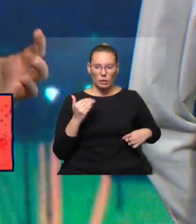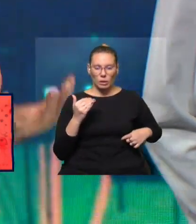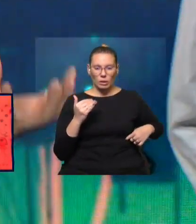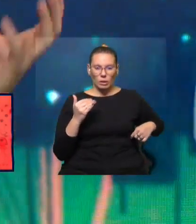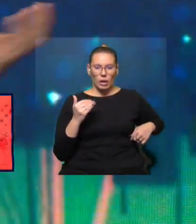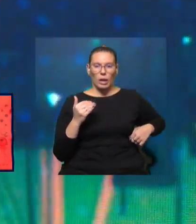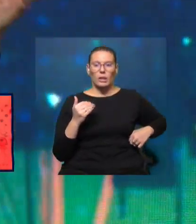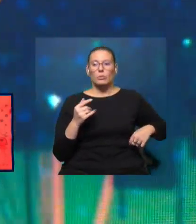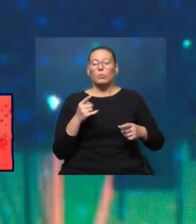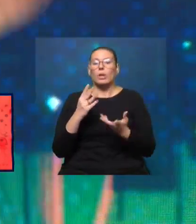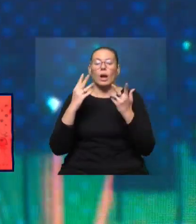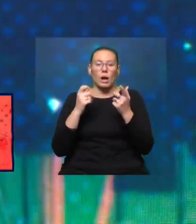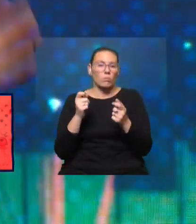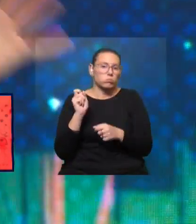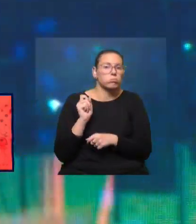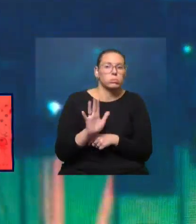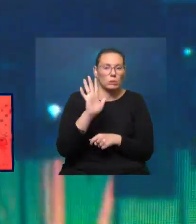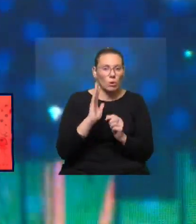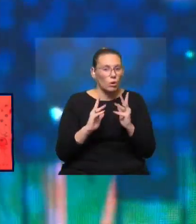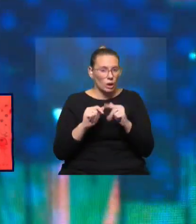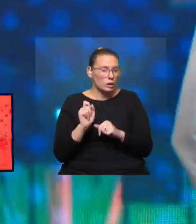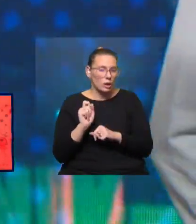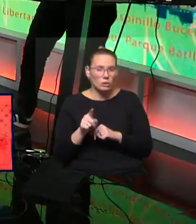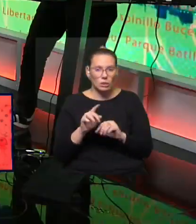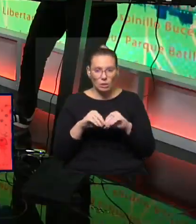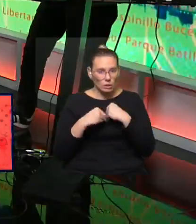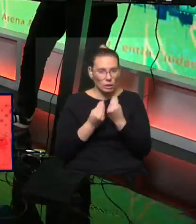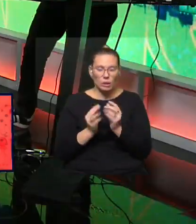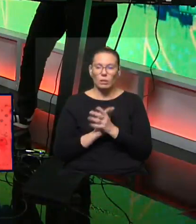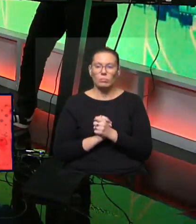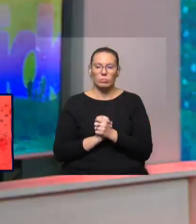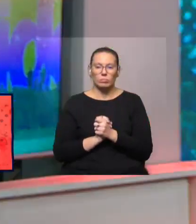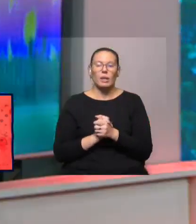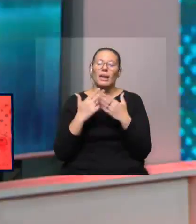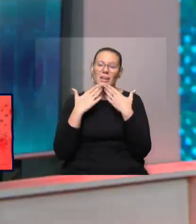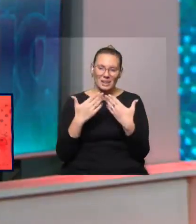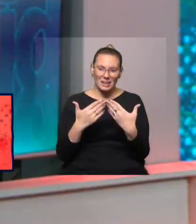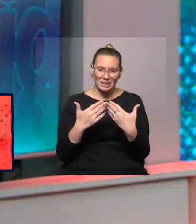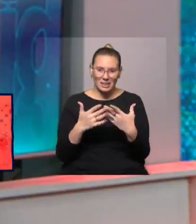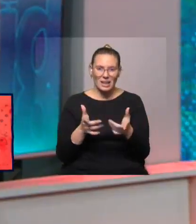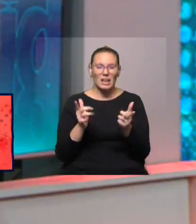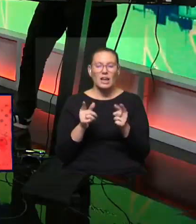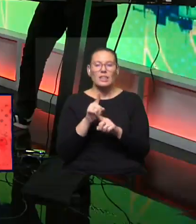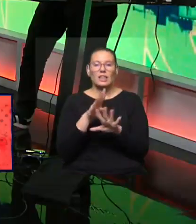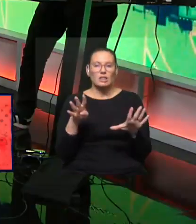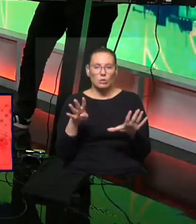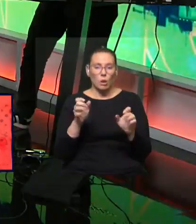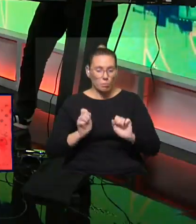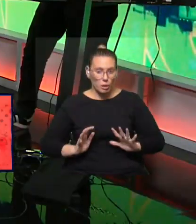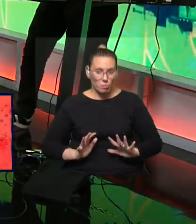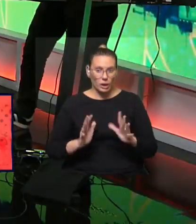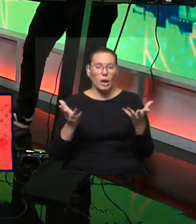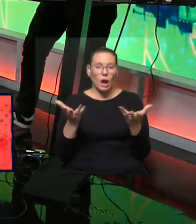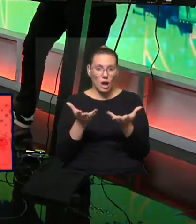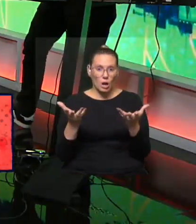una apuesta digo clarísimo integral Muchas gracias Que les vaya divino 19 mientras se aplantan